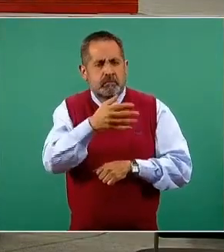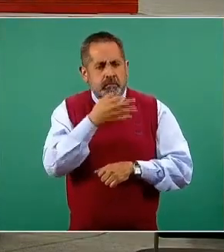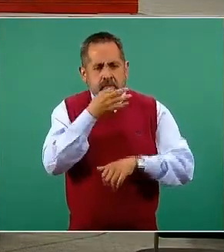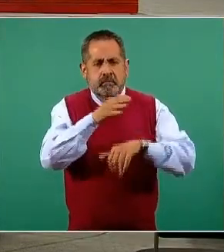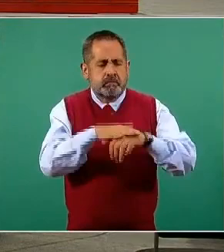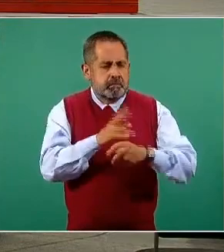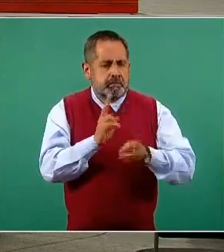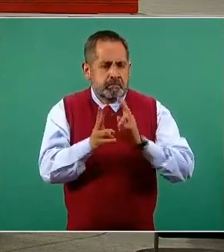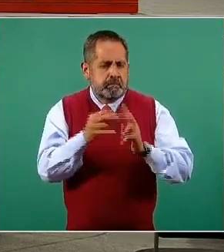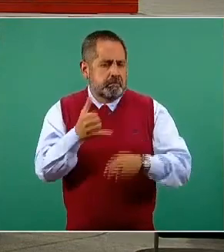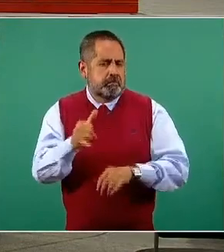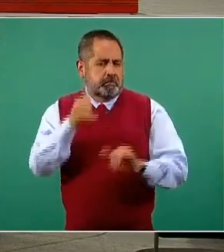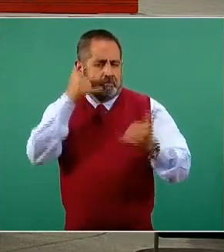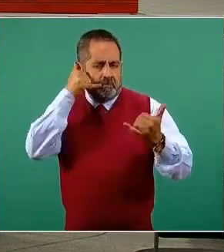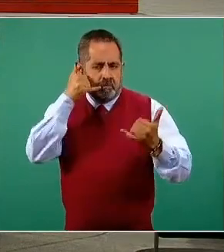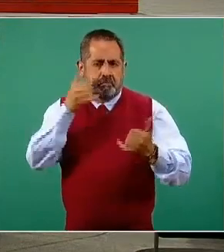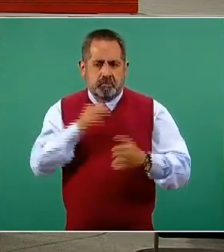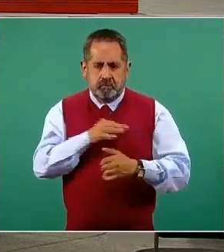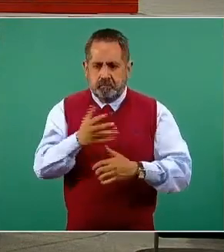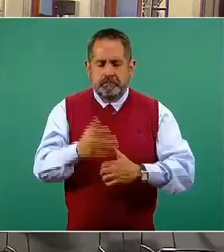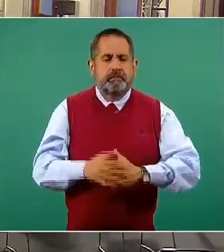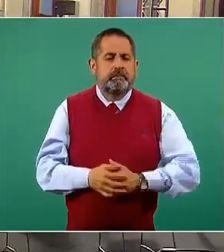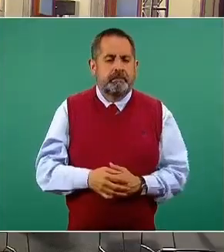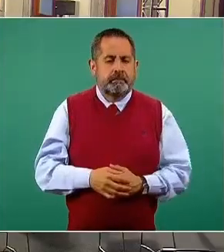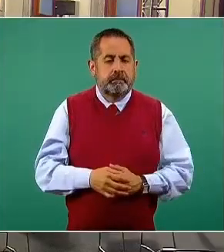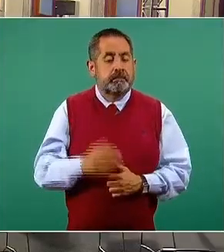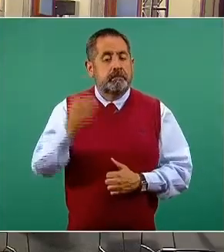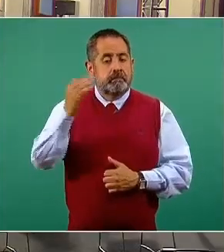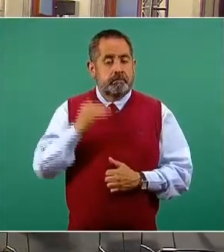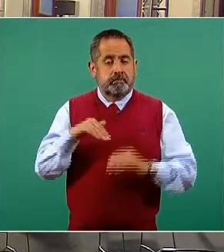situación que sea necesario. Y